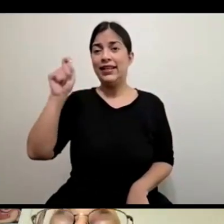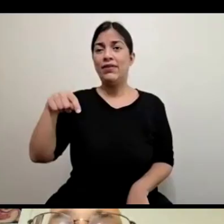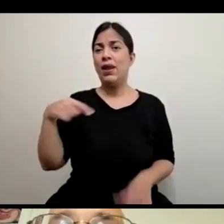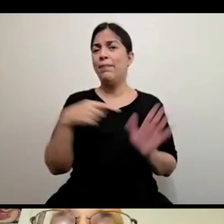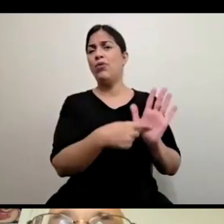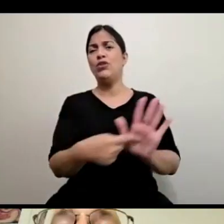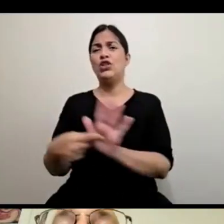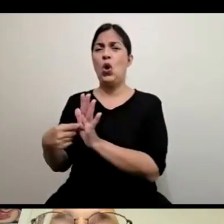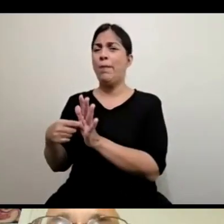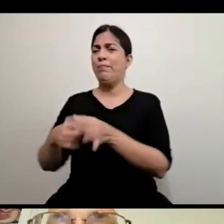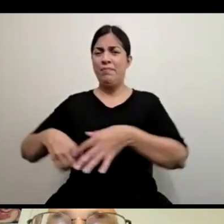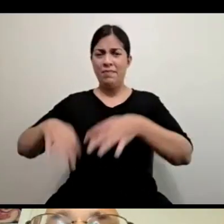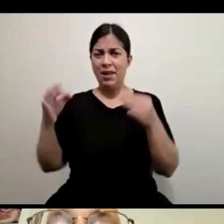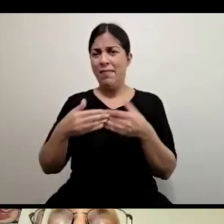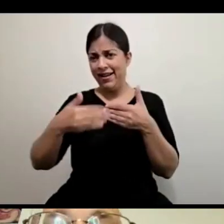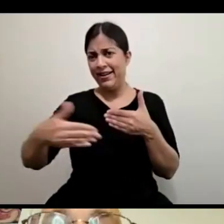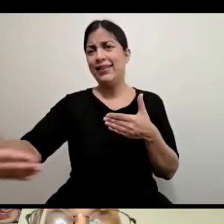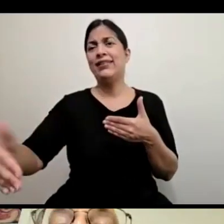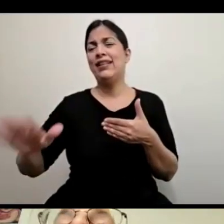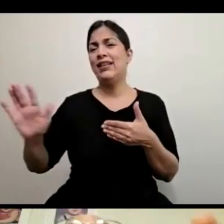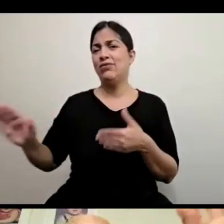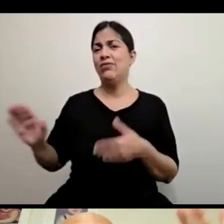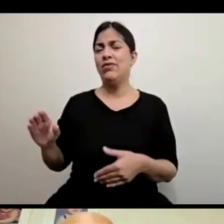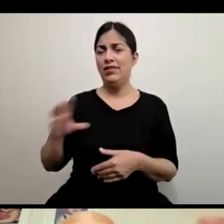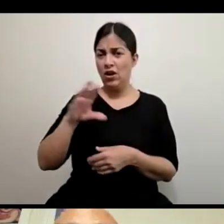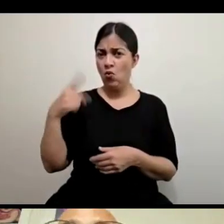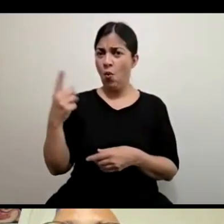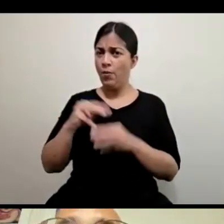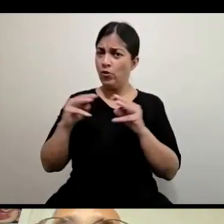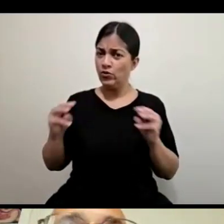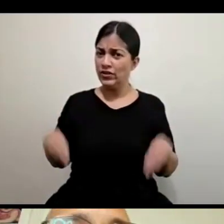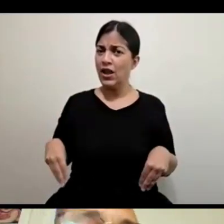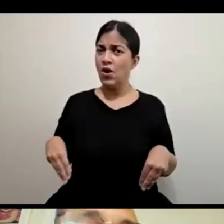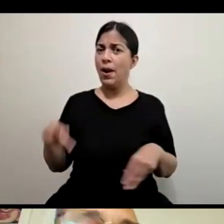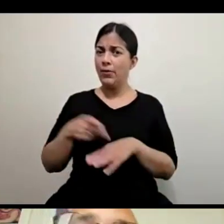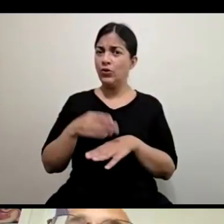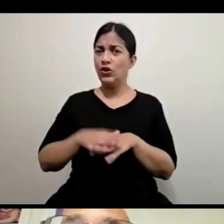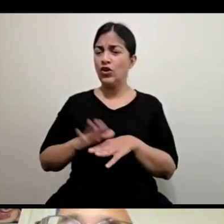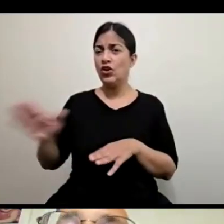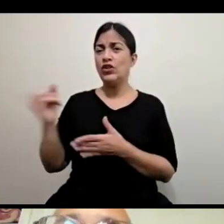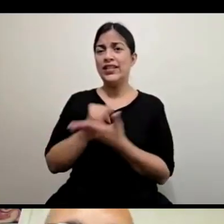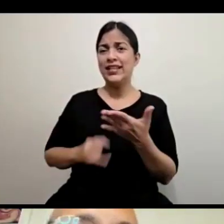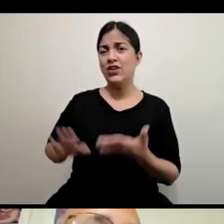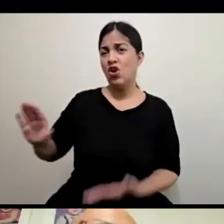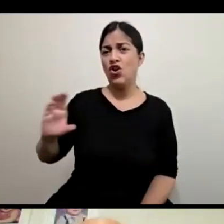exposición permanente en la Universidad de Puerto Rico de los diseños de Checo Puebla. Eso es